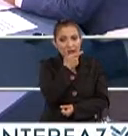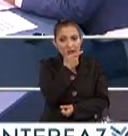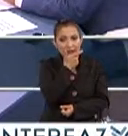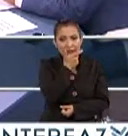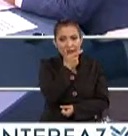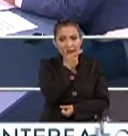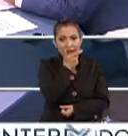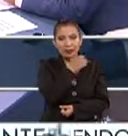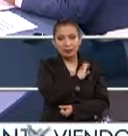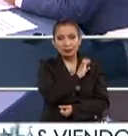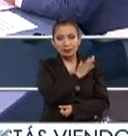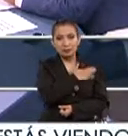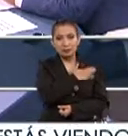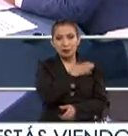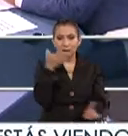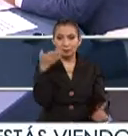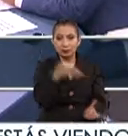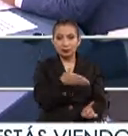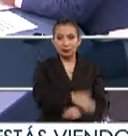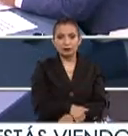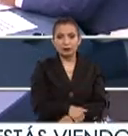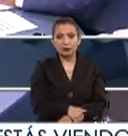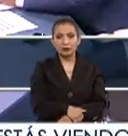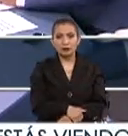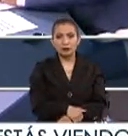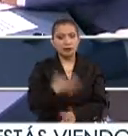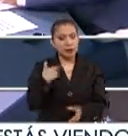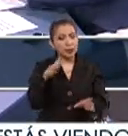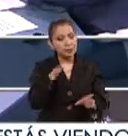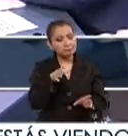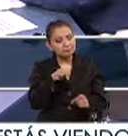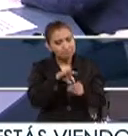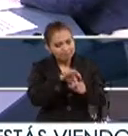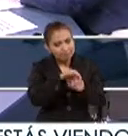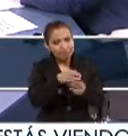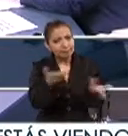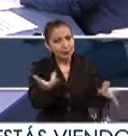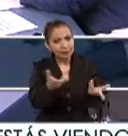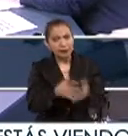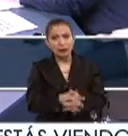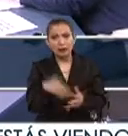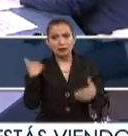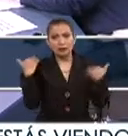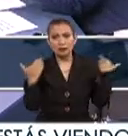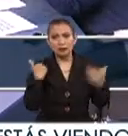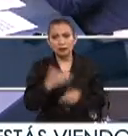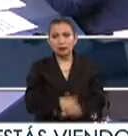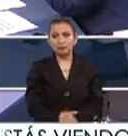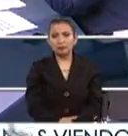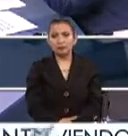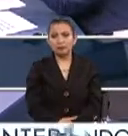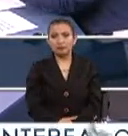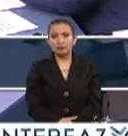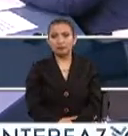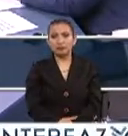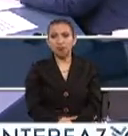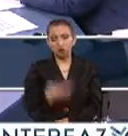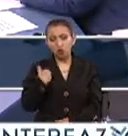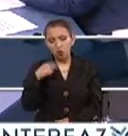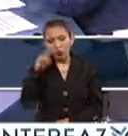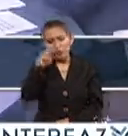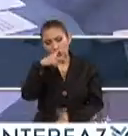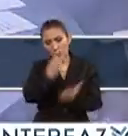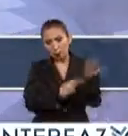como dicen en España, a saco. Y a zarandear y hacerles, disfrutar he podido del ambiente.